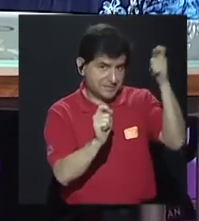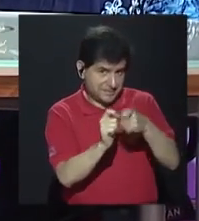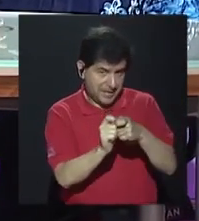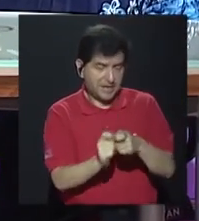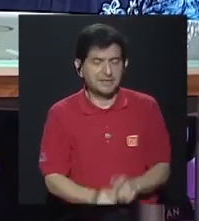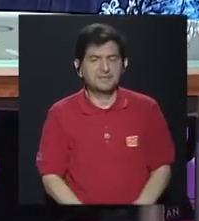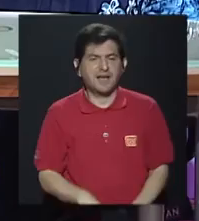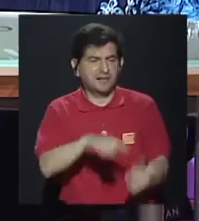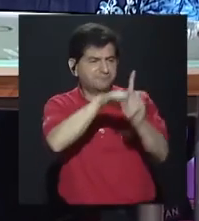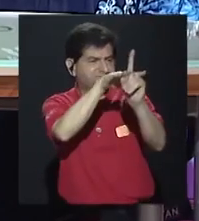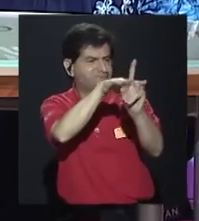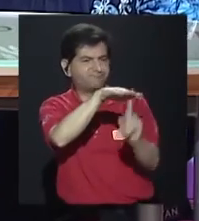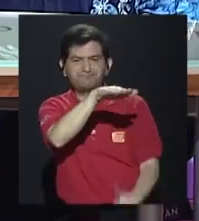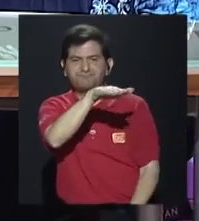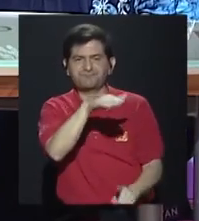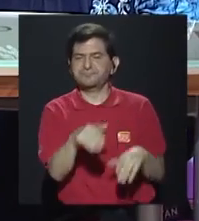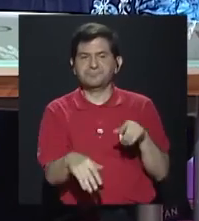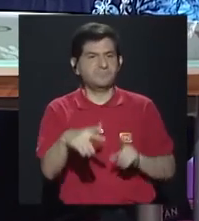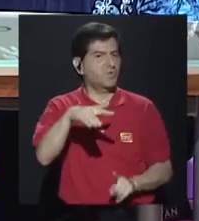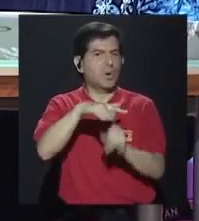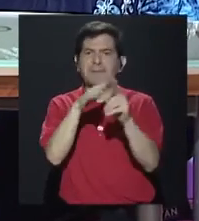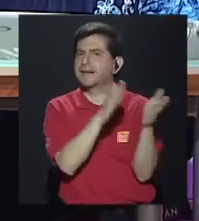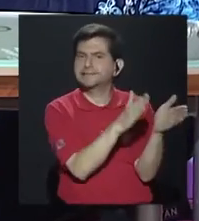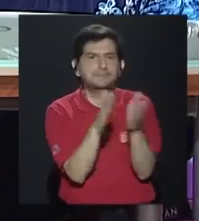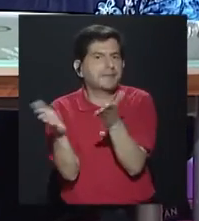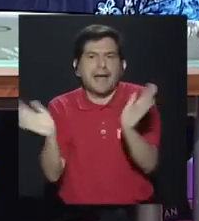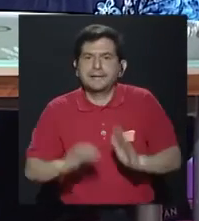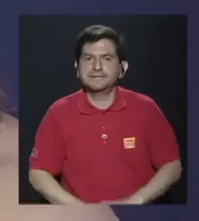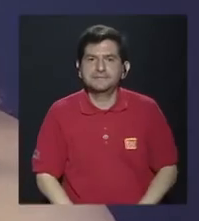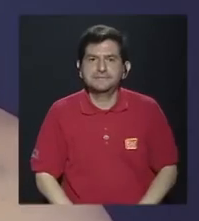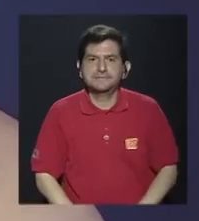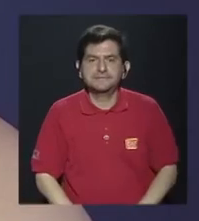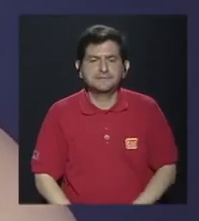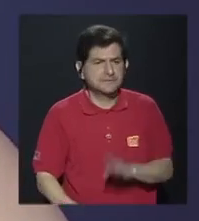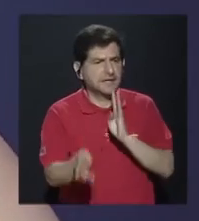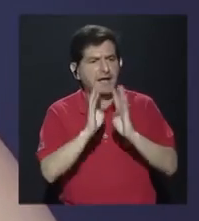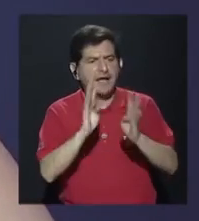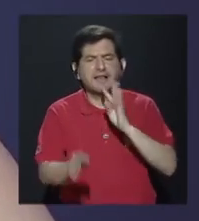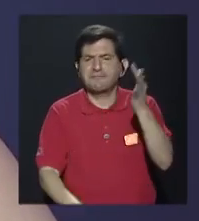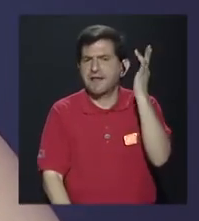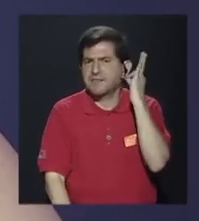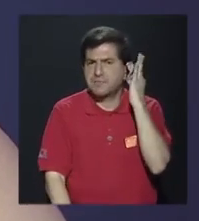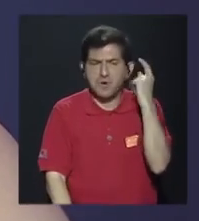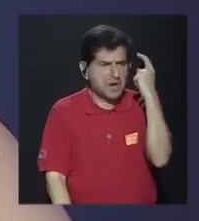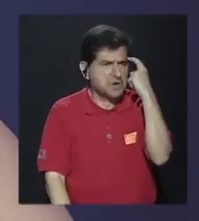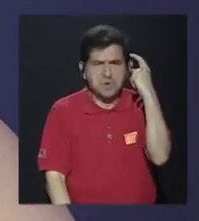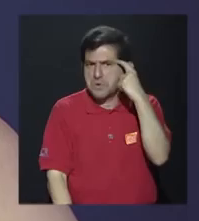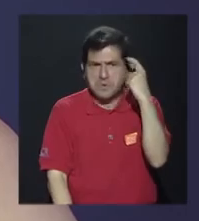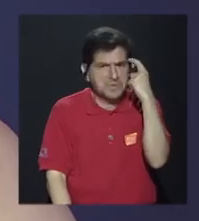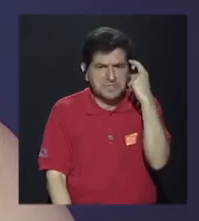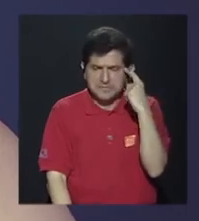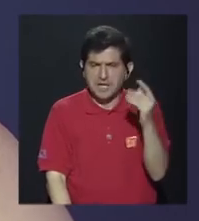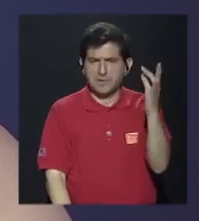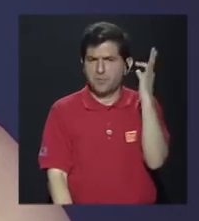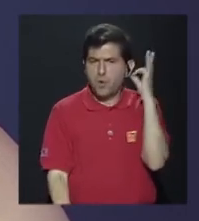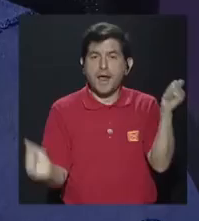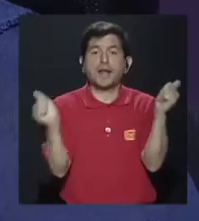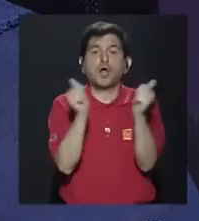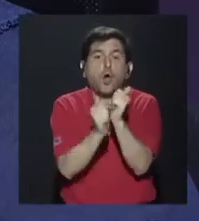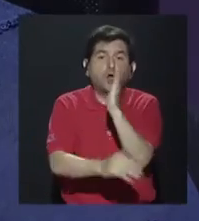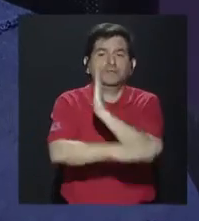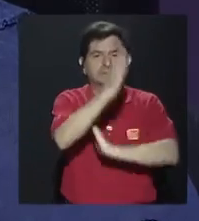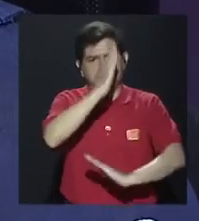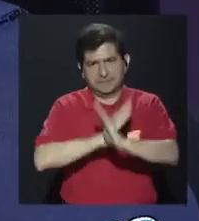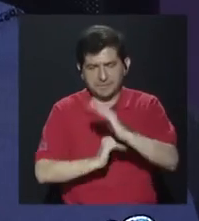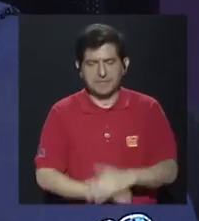estamos invisibilizadas en los planes, cuando se piensa en mujeres, no se piensa en mujeres con discapacidad. Y por lo